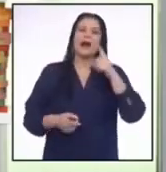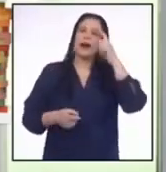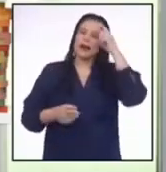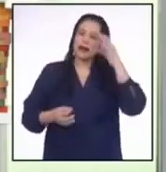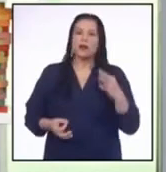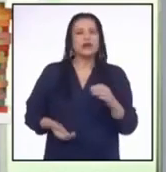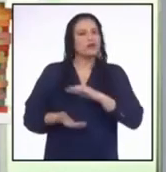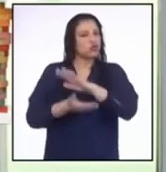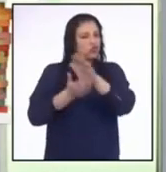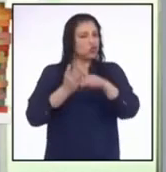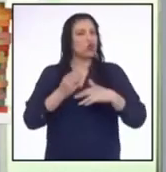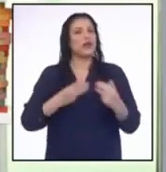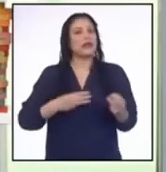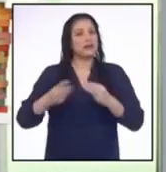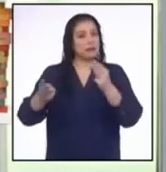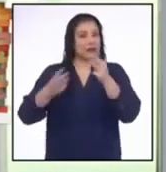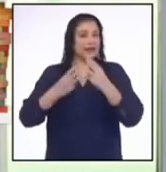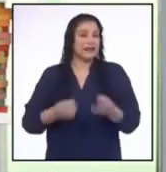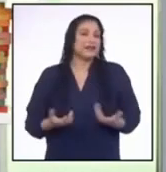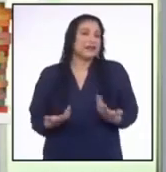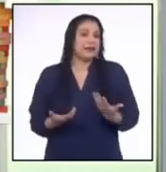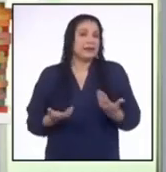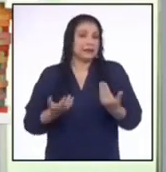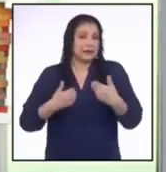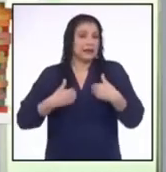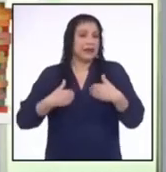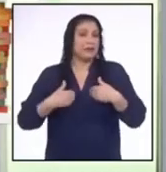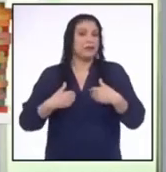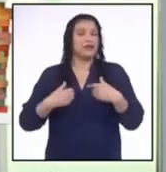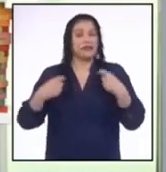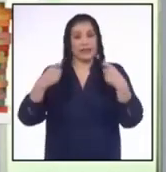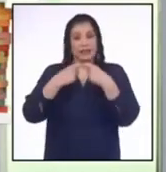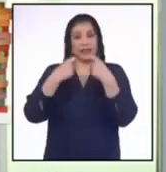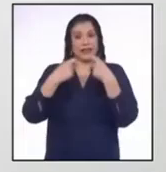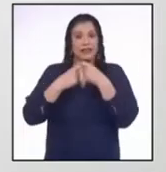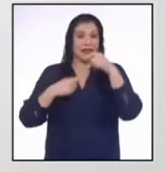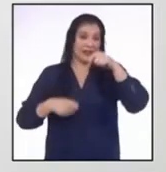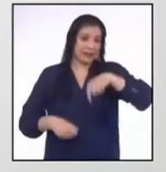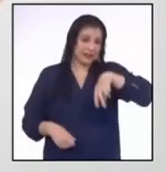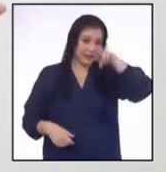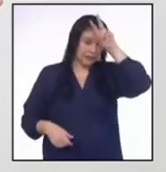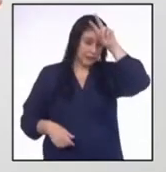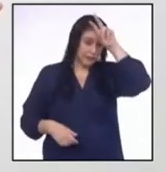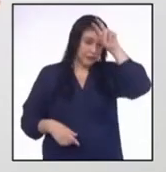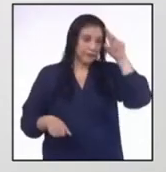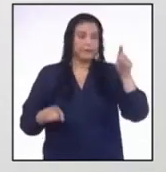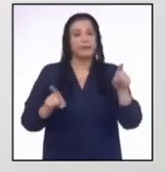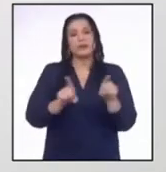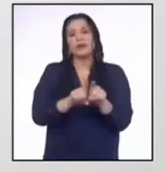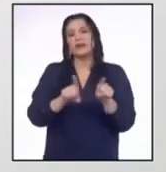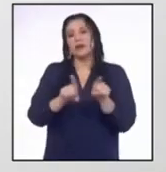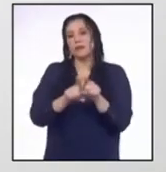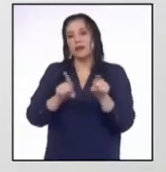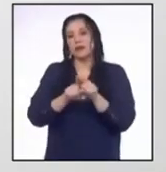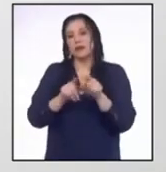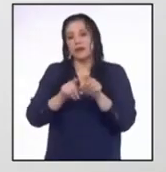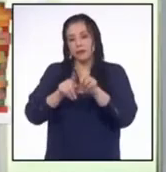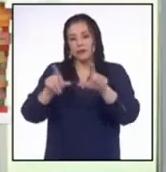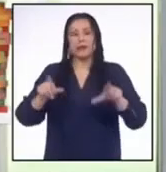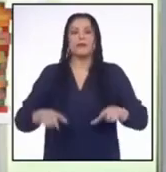las formas en que generamos energía eléctrica en el Perú, ¿no, profesora? También tenemos